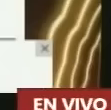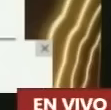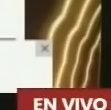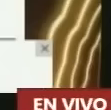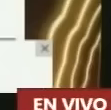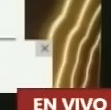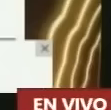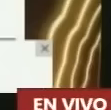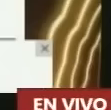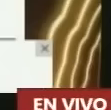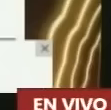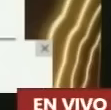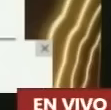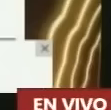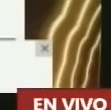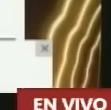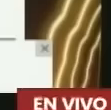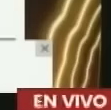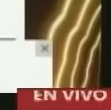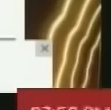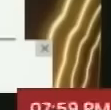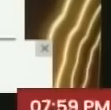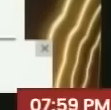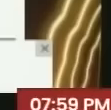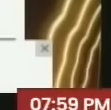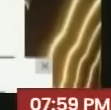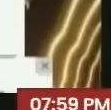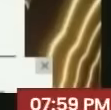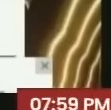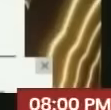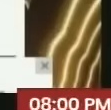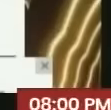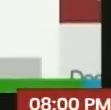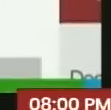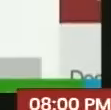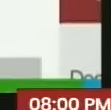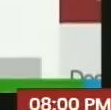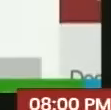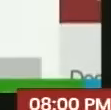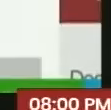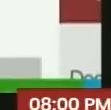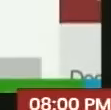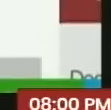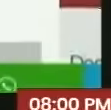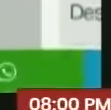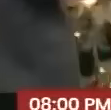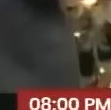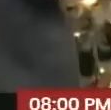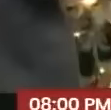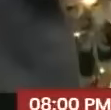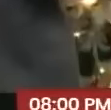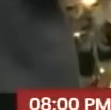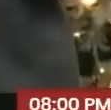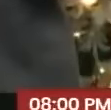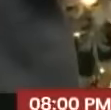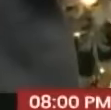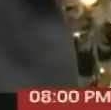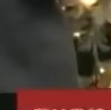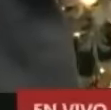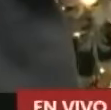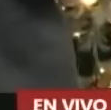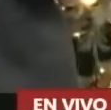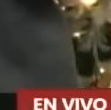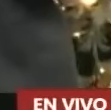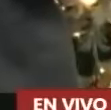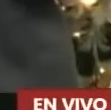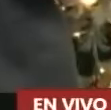COP, elimina el temor a una puesta en cuestión de este compromiso. Seguimos revisando, vamos hasta el portal de Telesur, TV.net, y hablamos